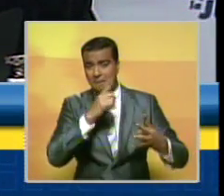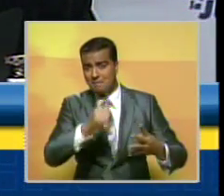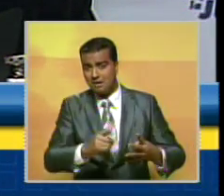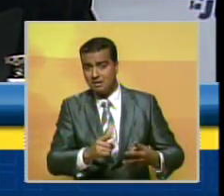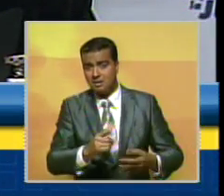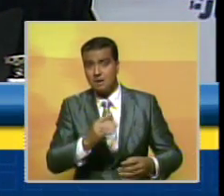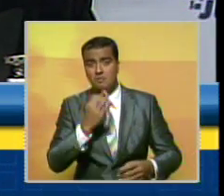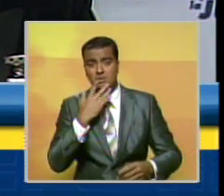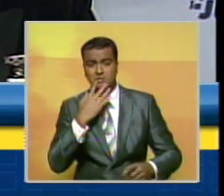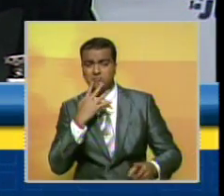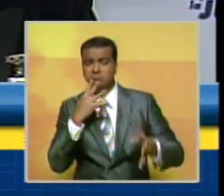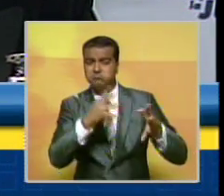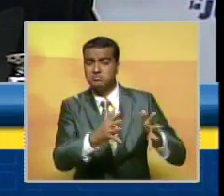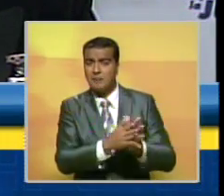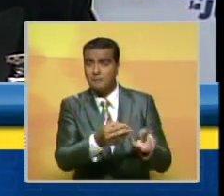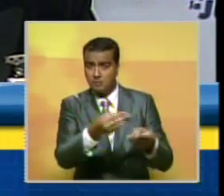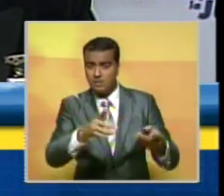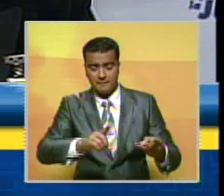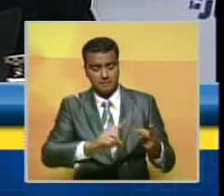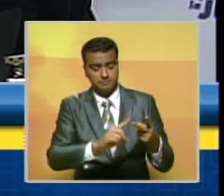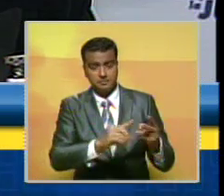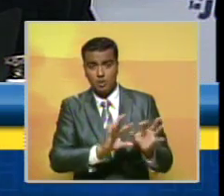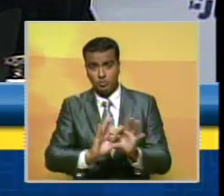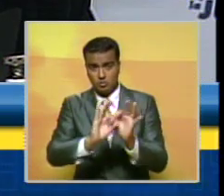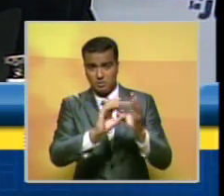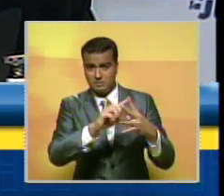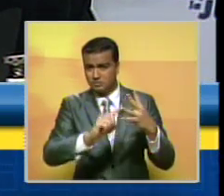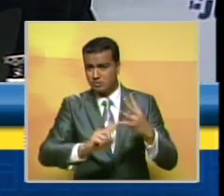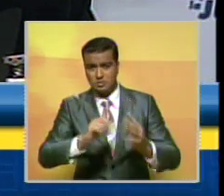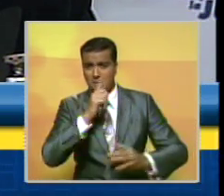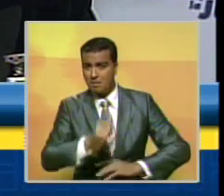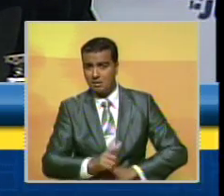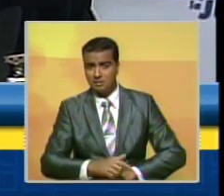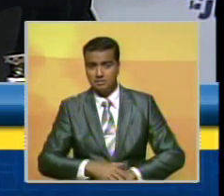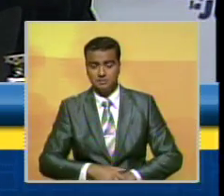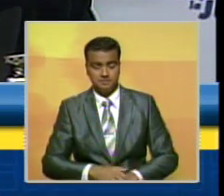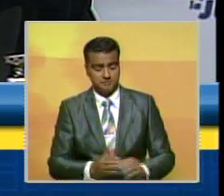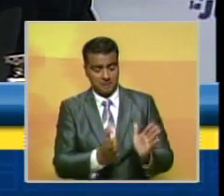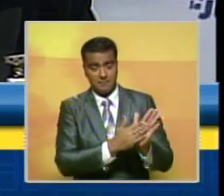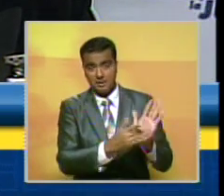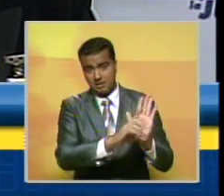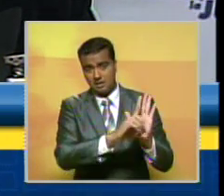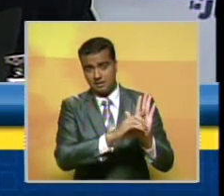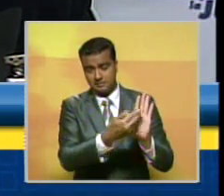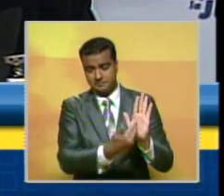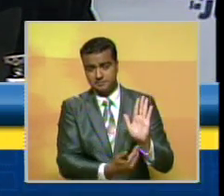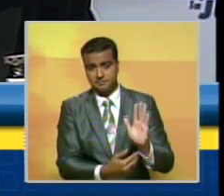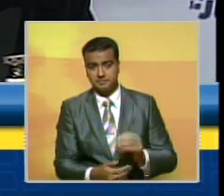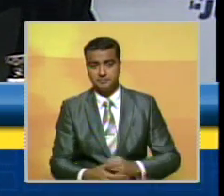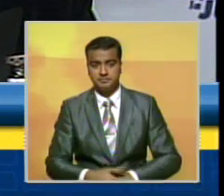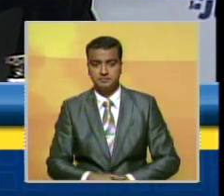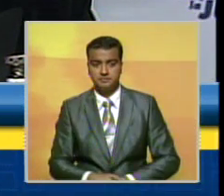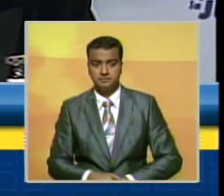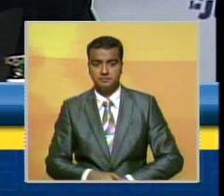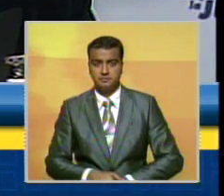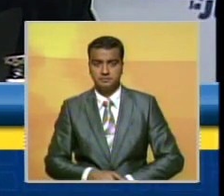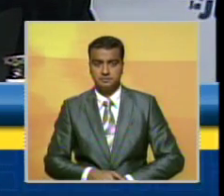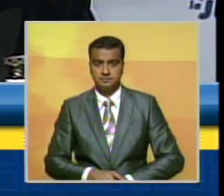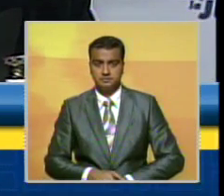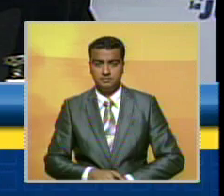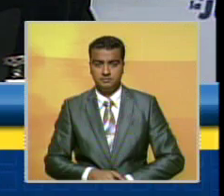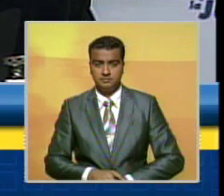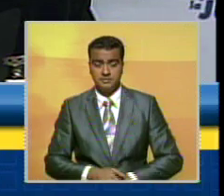que está establecido en el Código Penal, asociación para delinquir, establecida en la Ley Orgánica contra la Delincuencia